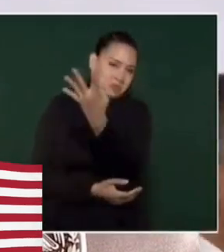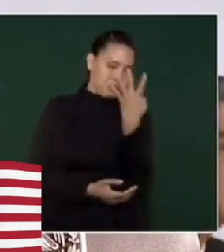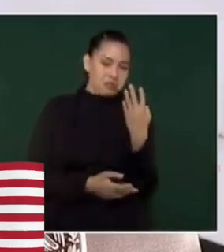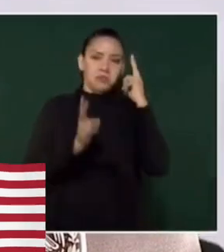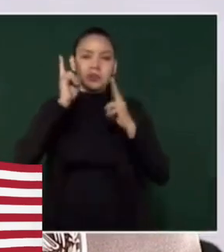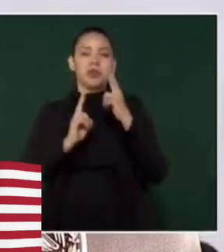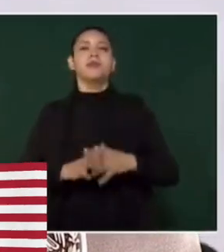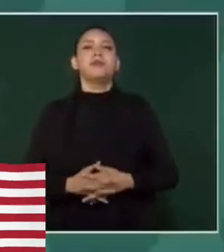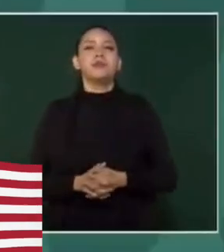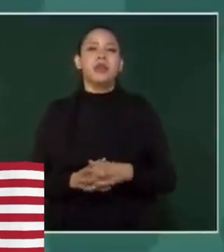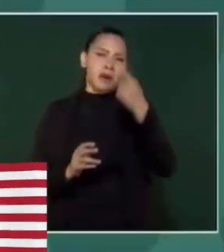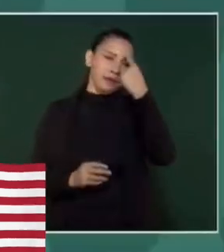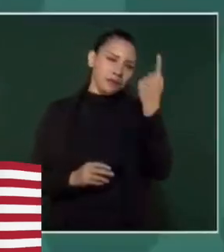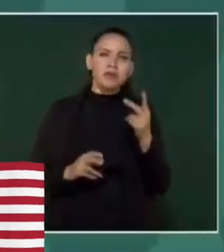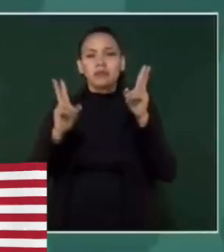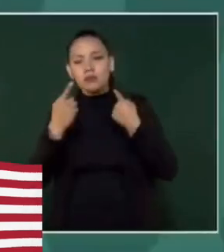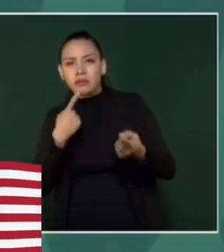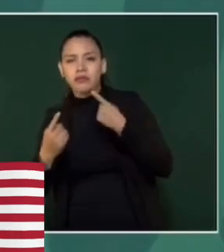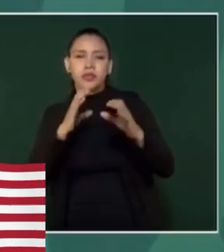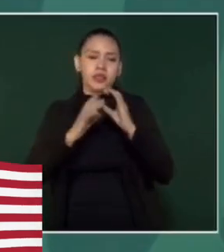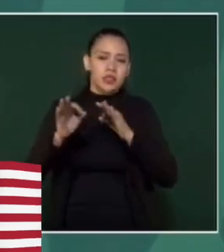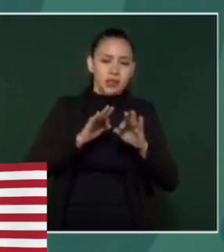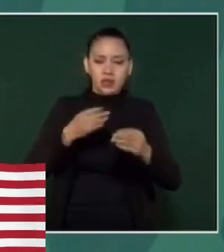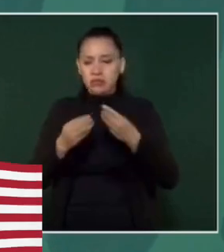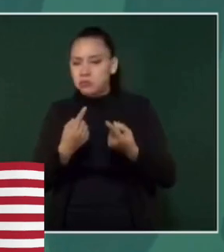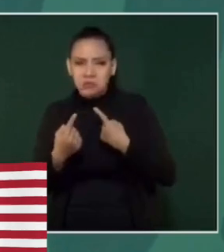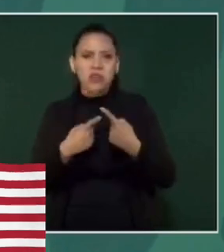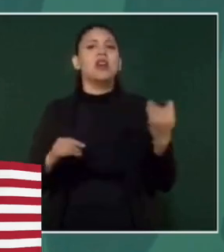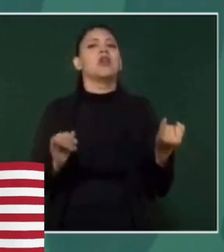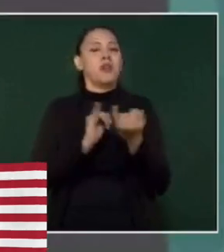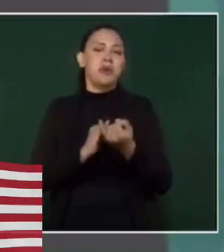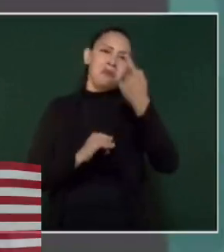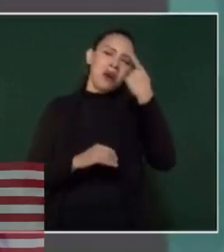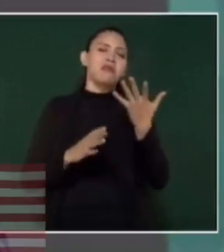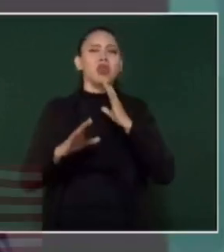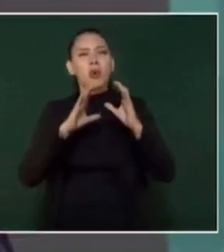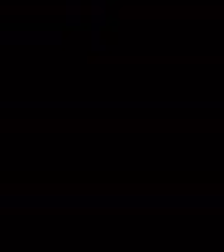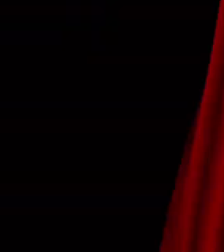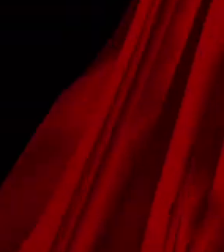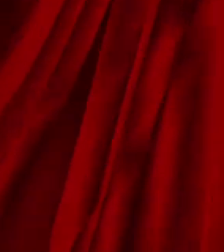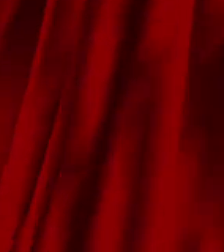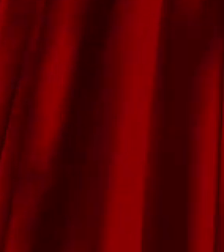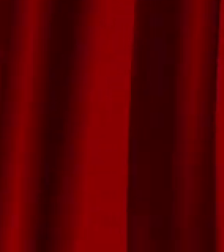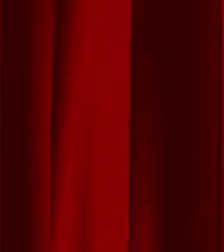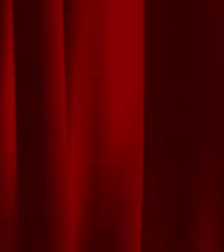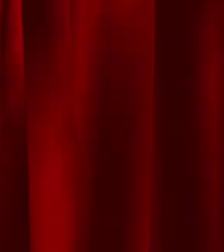además de tratar todos estos temas, podamos tener una convivencia más familiar.